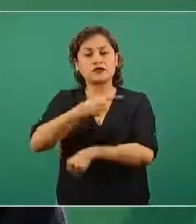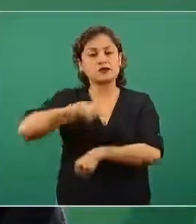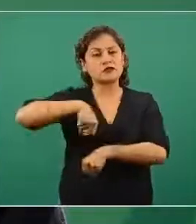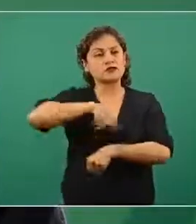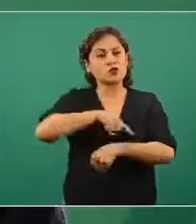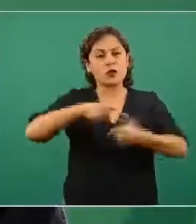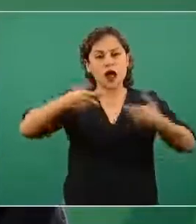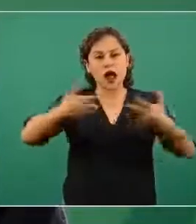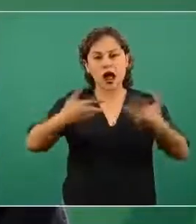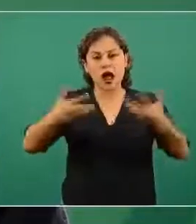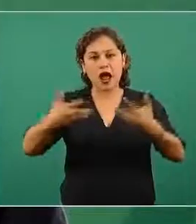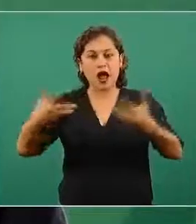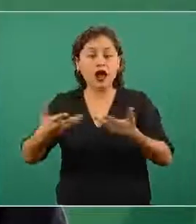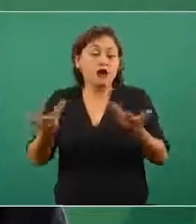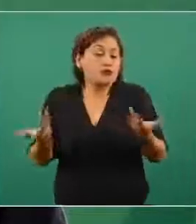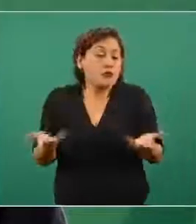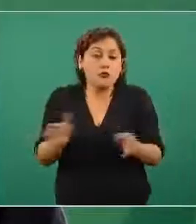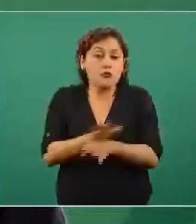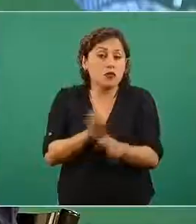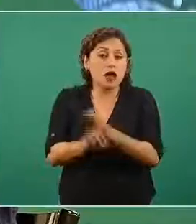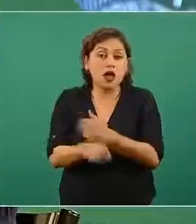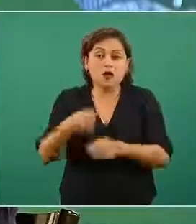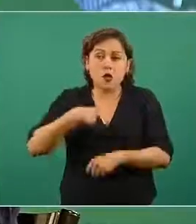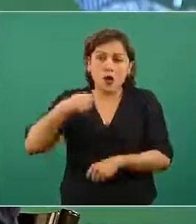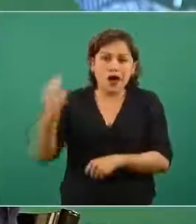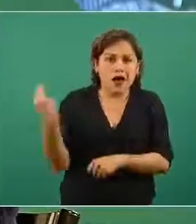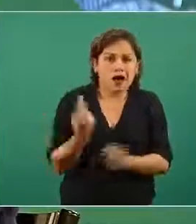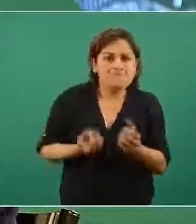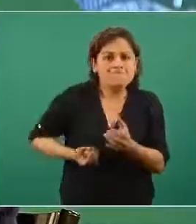obviamente cuando por alguna necesidad de fuerza mayor